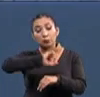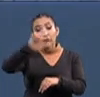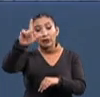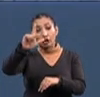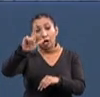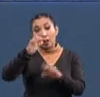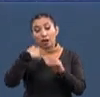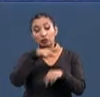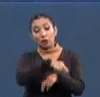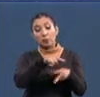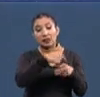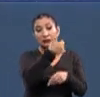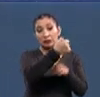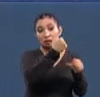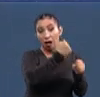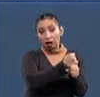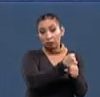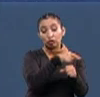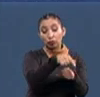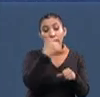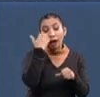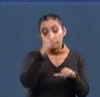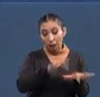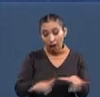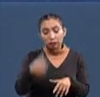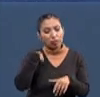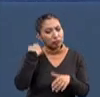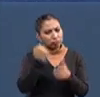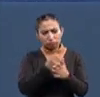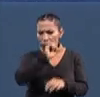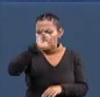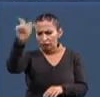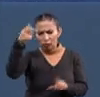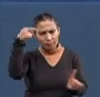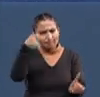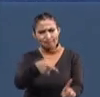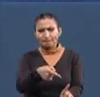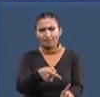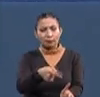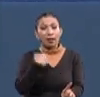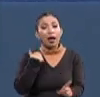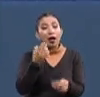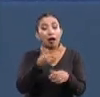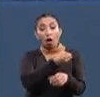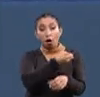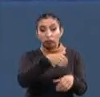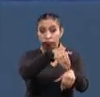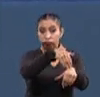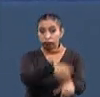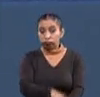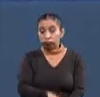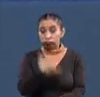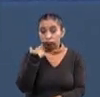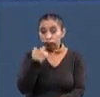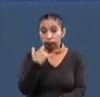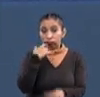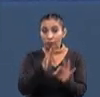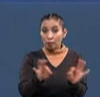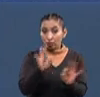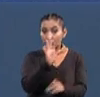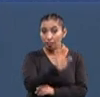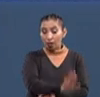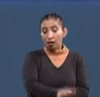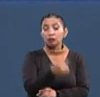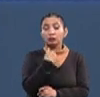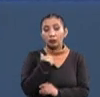profesionalizante. O sea, exacto, si vas a empezar a los 6 años, si quieres ser un pianista, pues lo haces profesionalmente. La disciplina y la perseverancia creo que juegan un papel